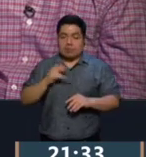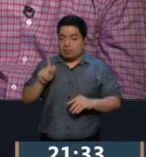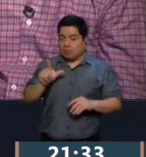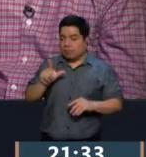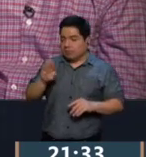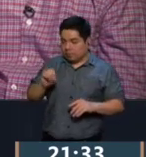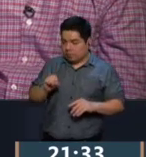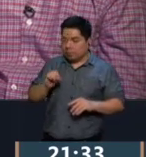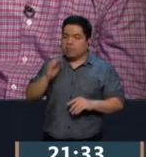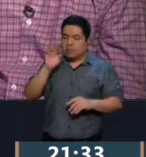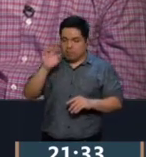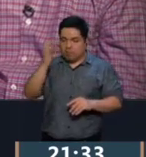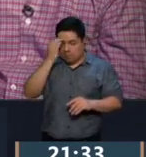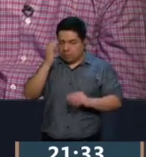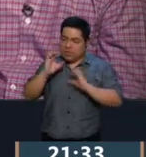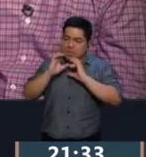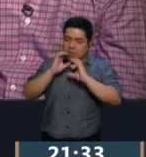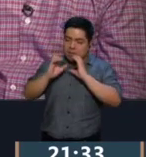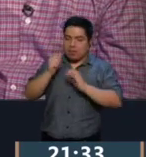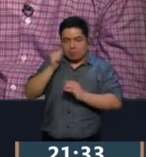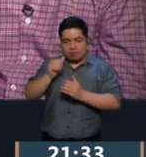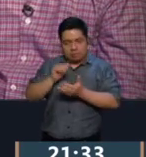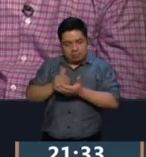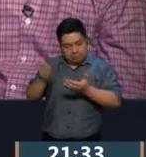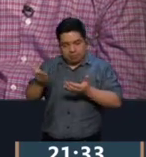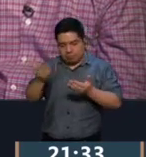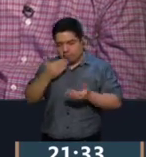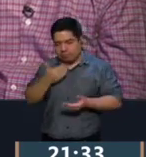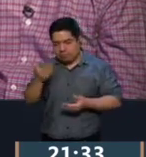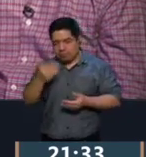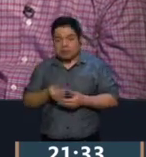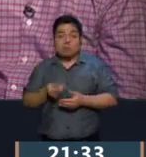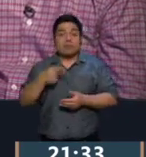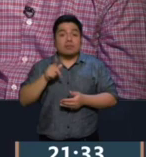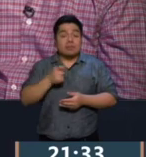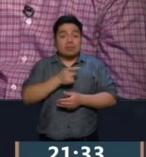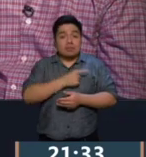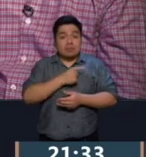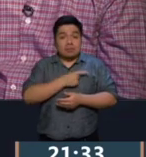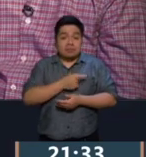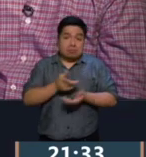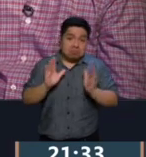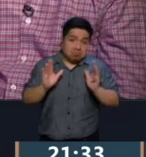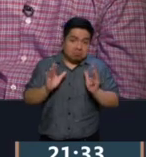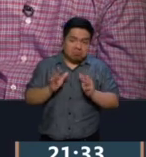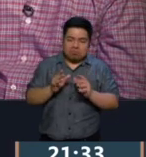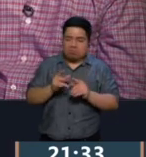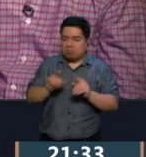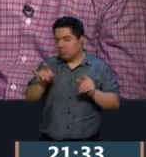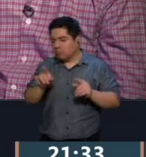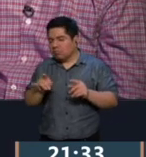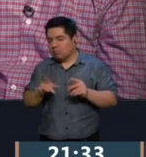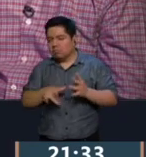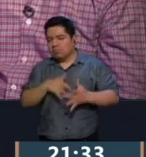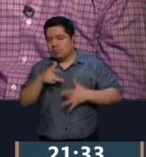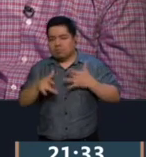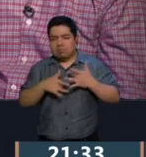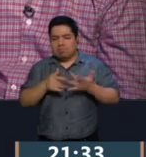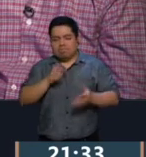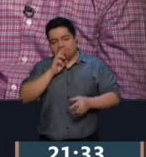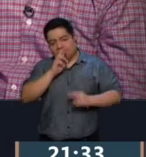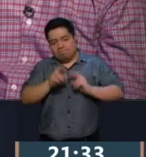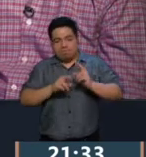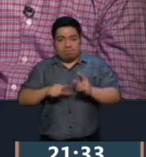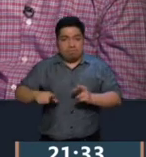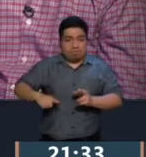diría, Pablo reconocía que quizá faltó comunicación y siempre se agradece la autocrítica, pero yo lo que diría es que lejos de eso